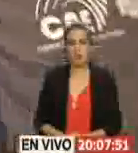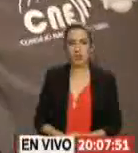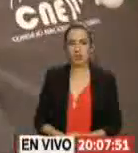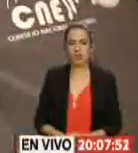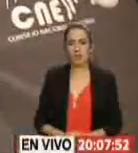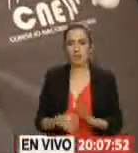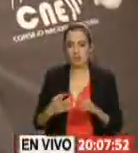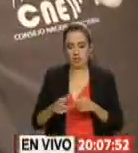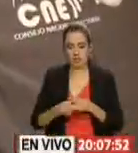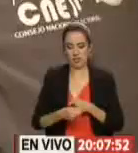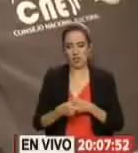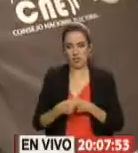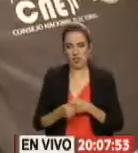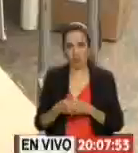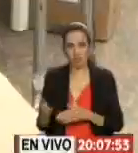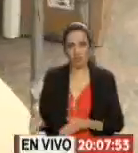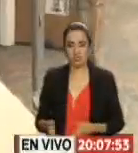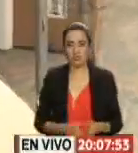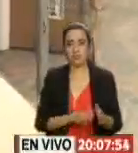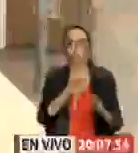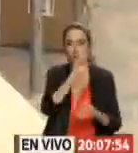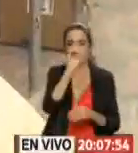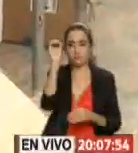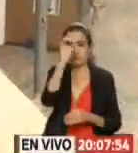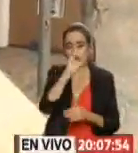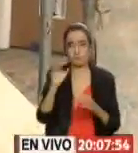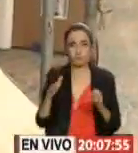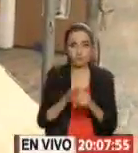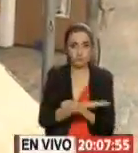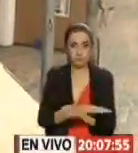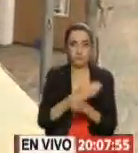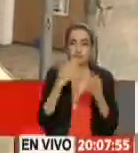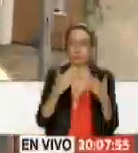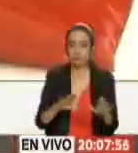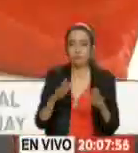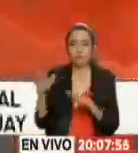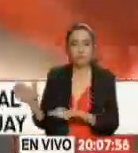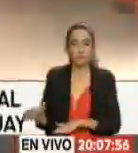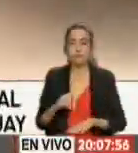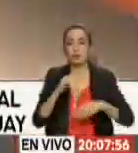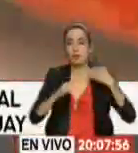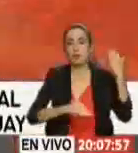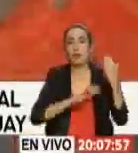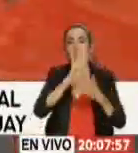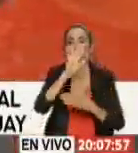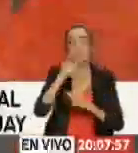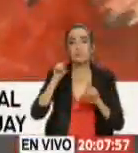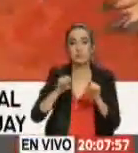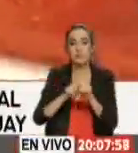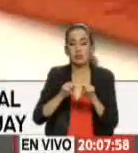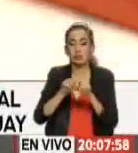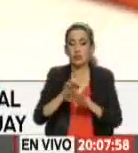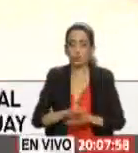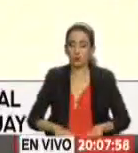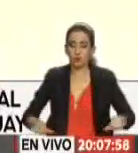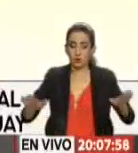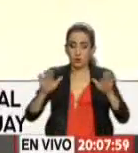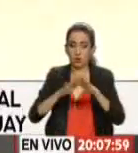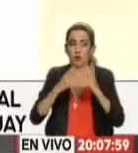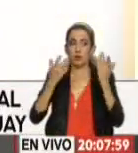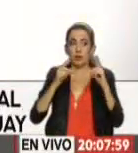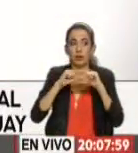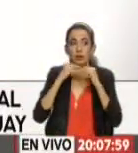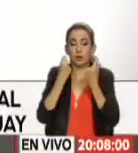Escrutado prácticamente el 100% de las actas, el Consejo Cantonal de Cuenca para el nuevo periodo estará integrado por 5 fuerzas políticas. Renace, del ex